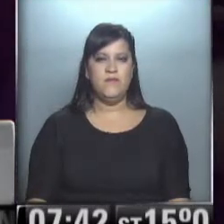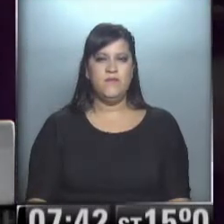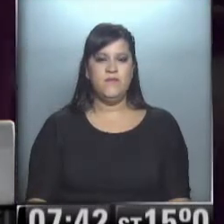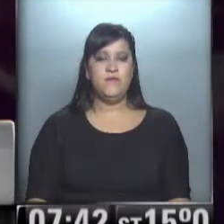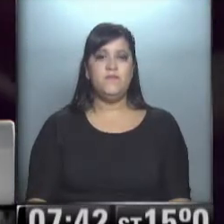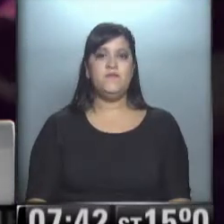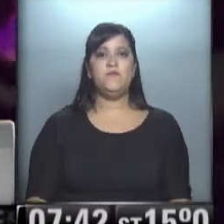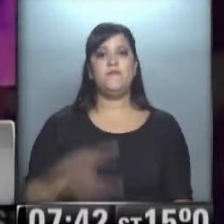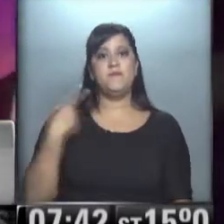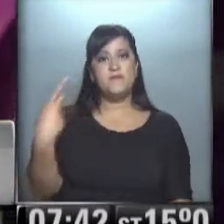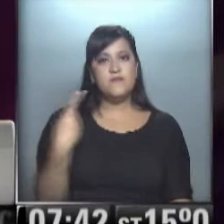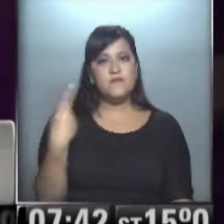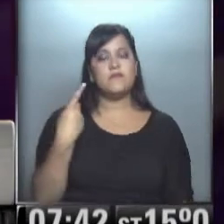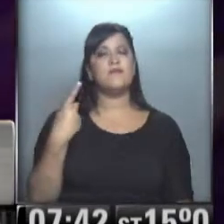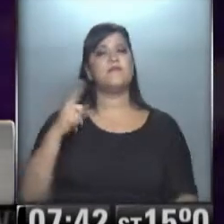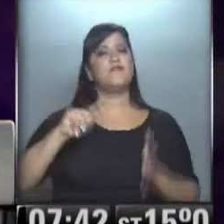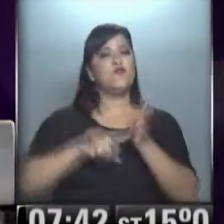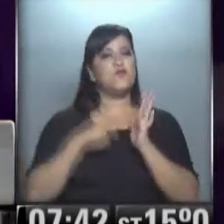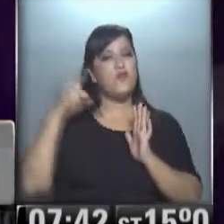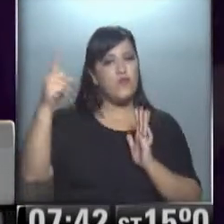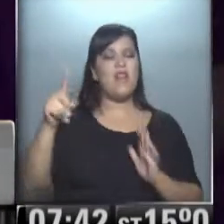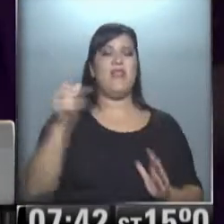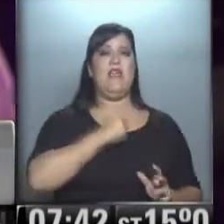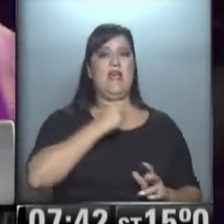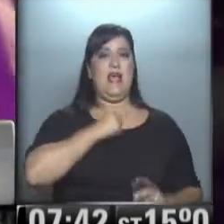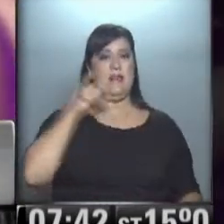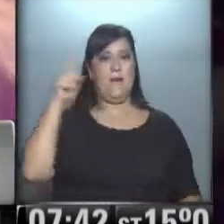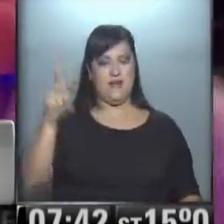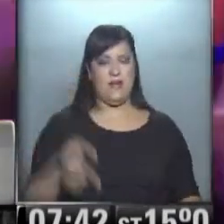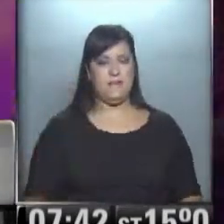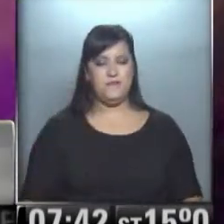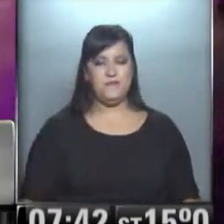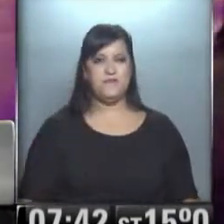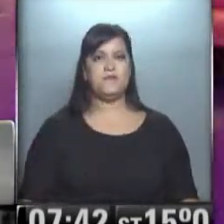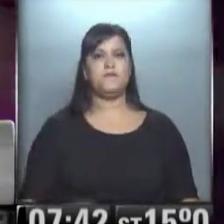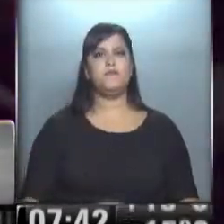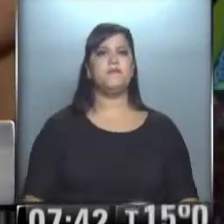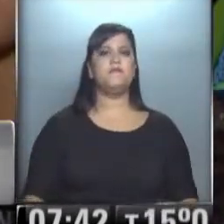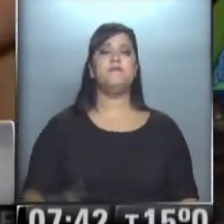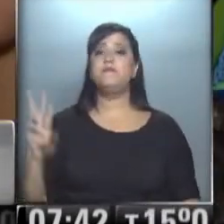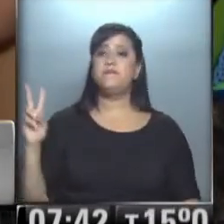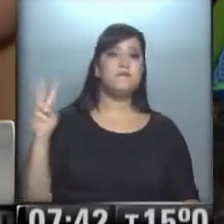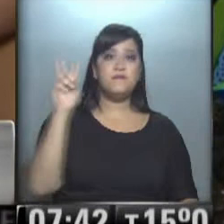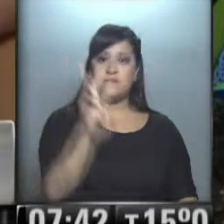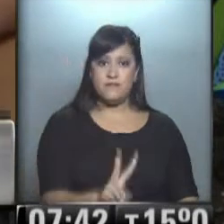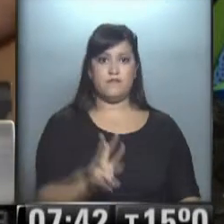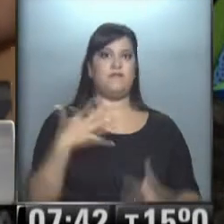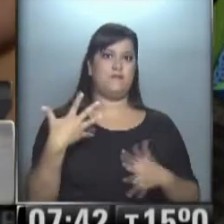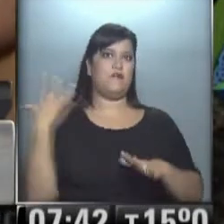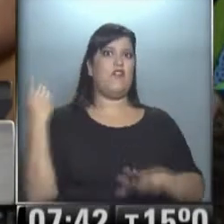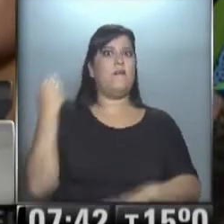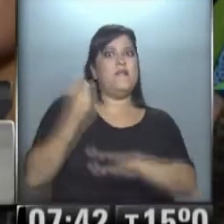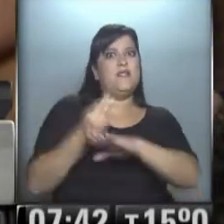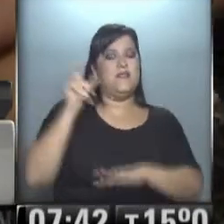Bueno, nosotros somos de la ciudad de San Fernando del Valle de Catamarca y venimos en representación, obviamente, de nuestra